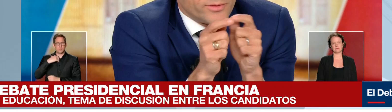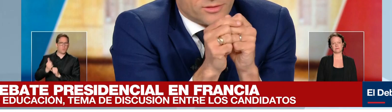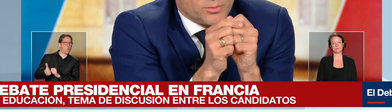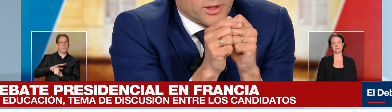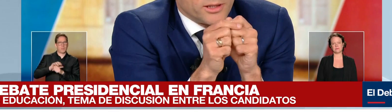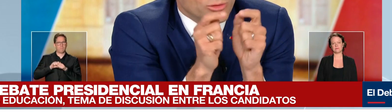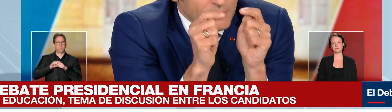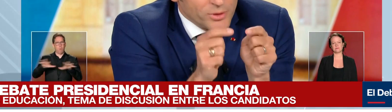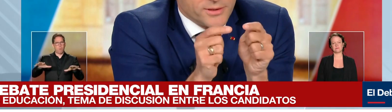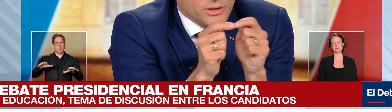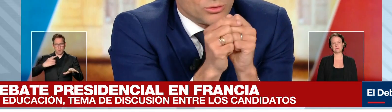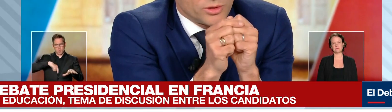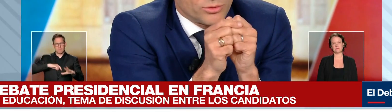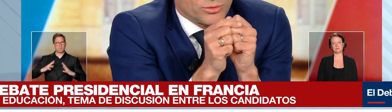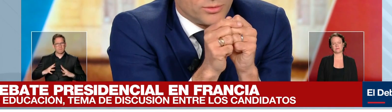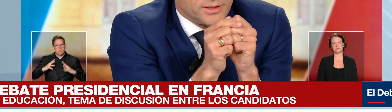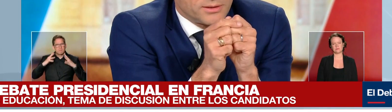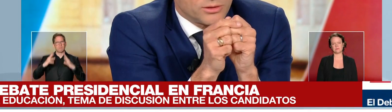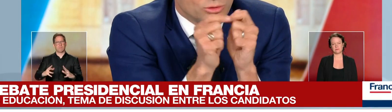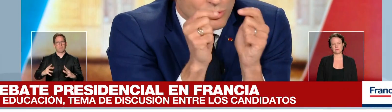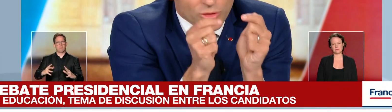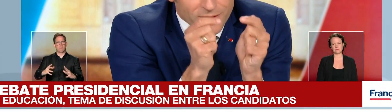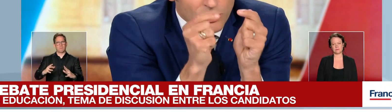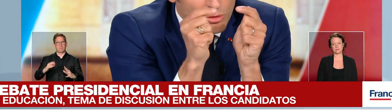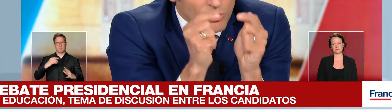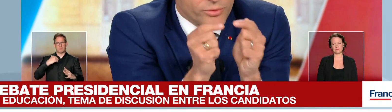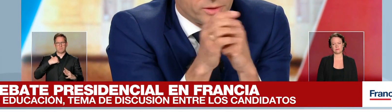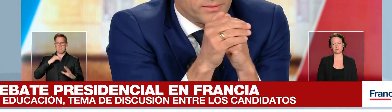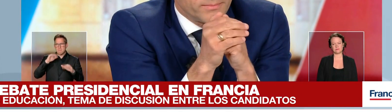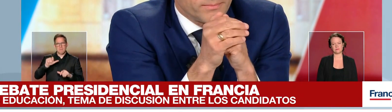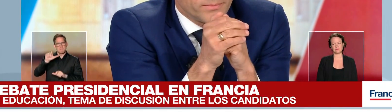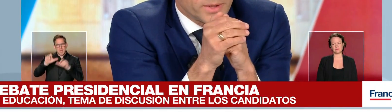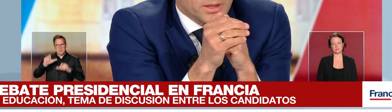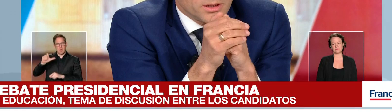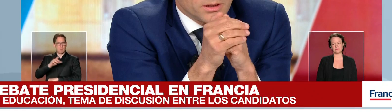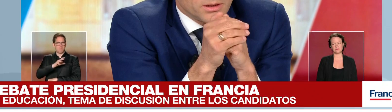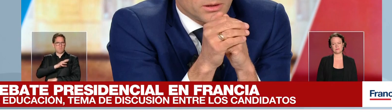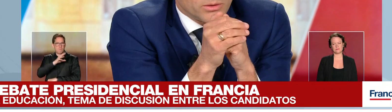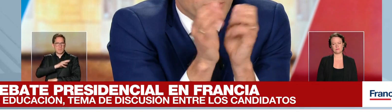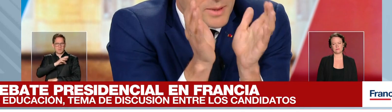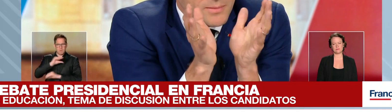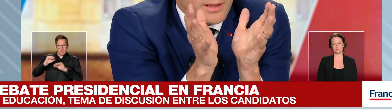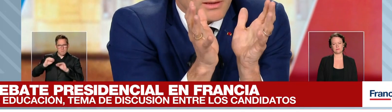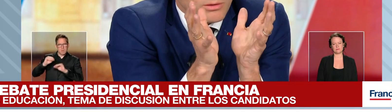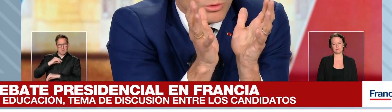siglo. Gracias a la inversión de la nación, la política que nosotros conducimos, lo que hicieron los